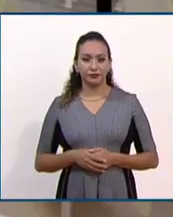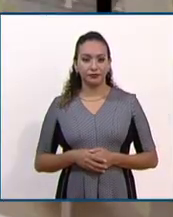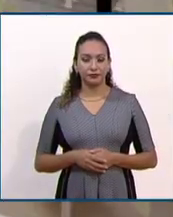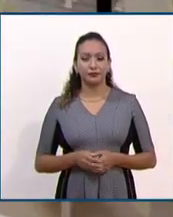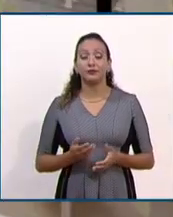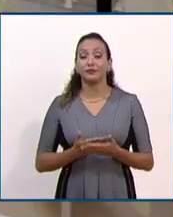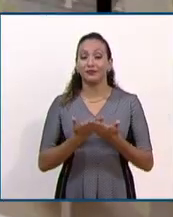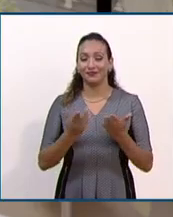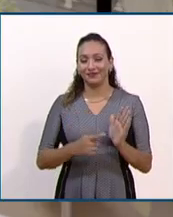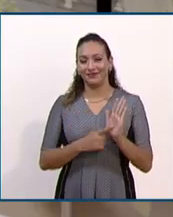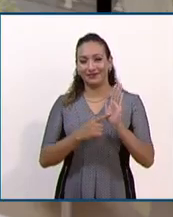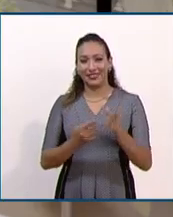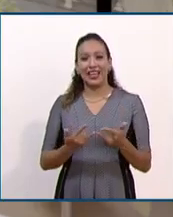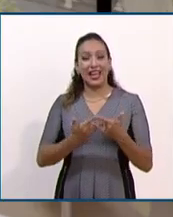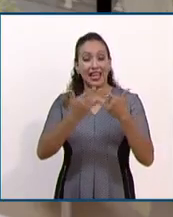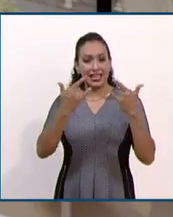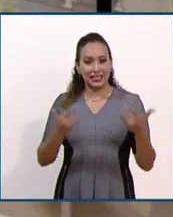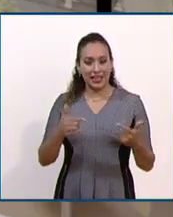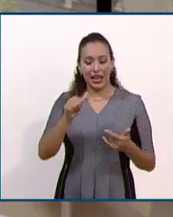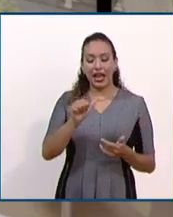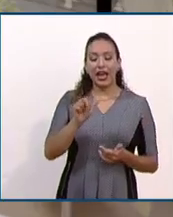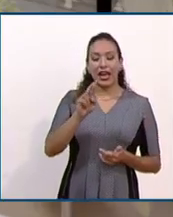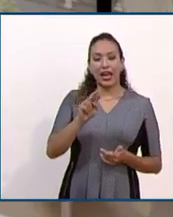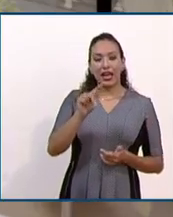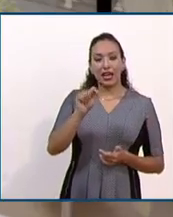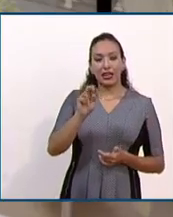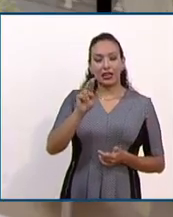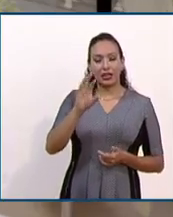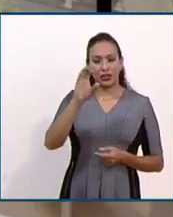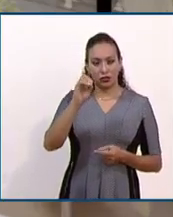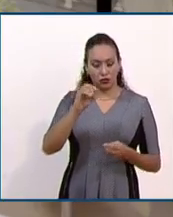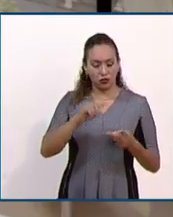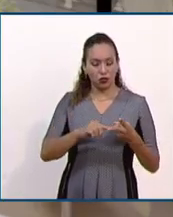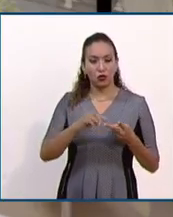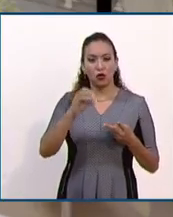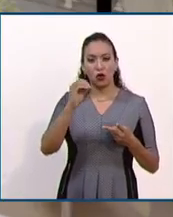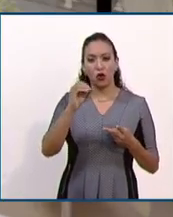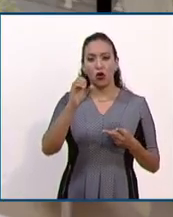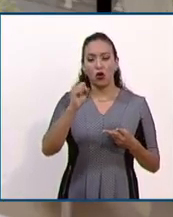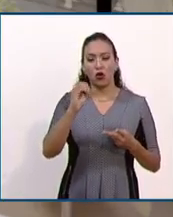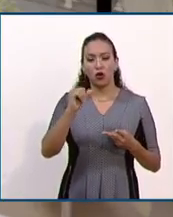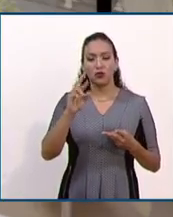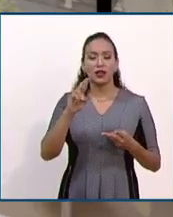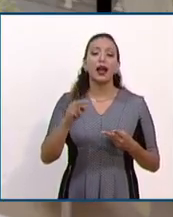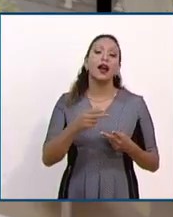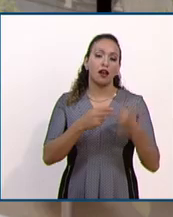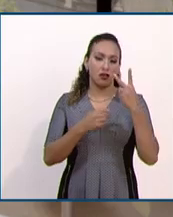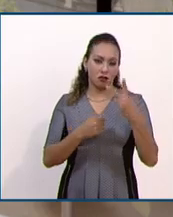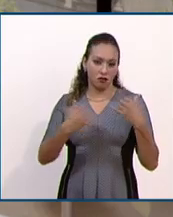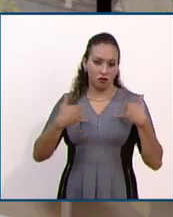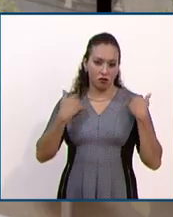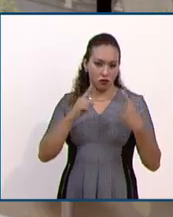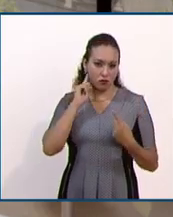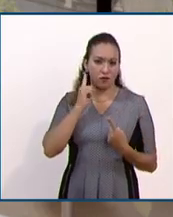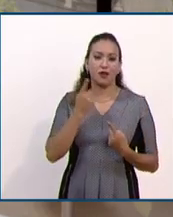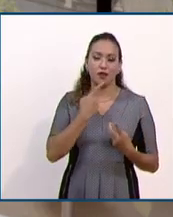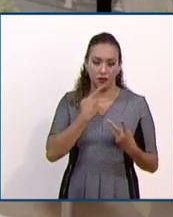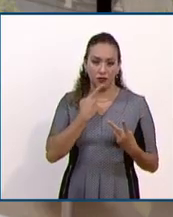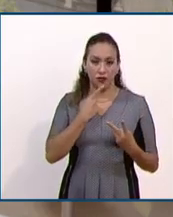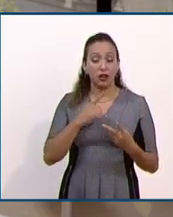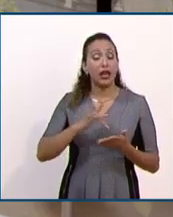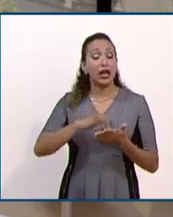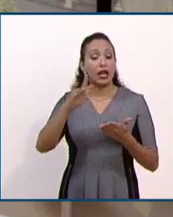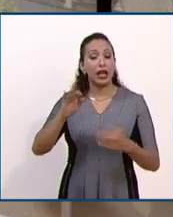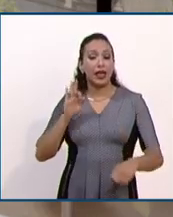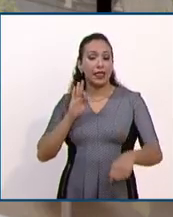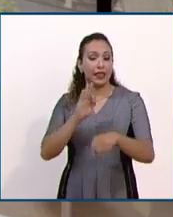Ahora le presentamos la historia de Arturo y Óscar, dos personas con discapacidad que gracias a la intervención de la Defensoría Pública Federal contarán